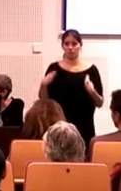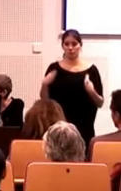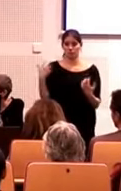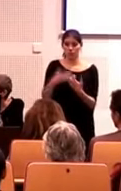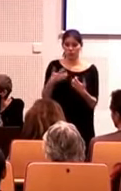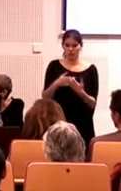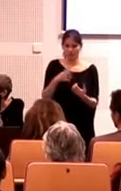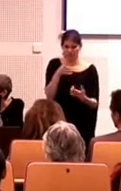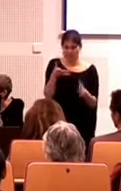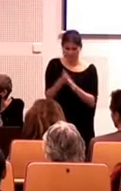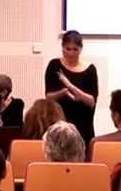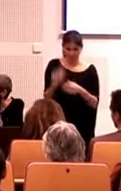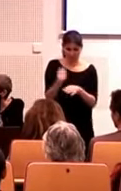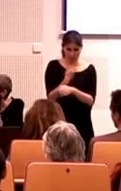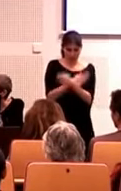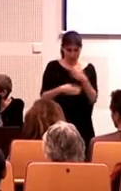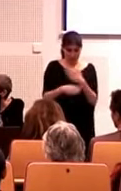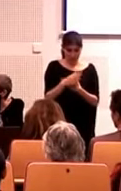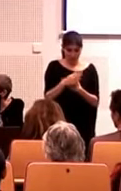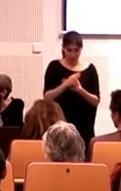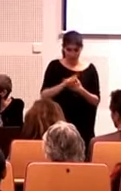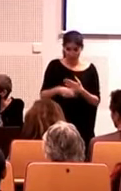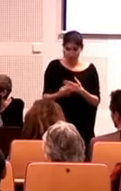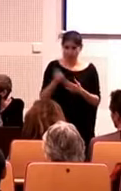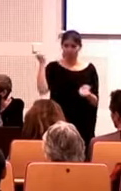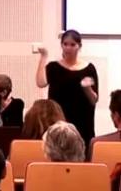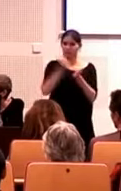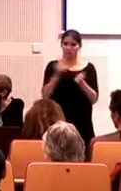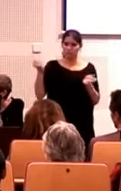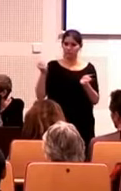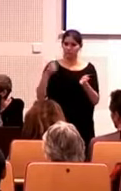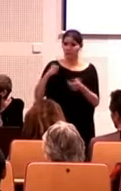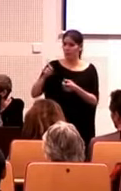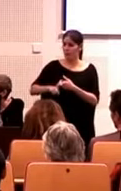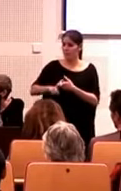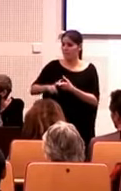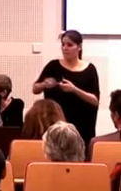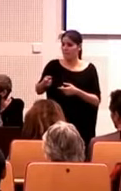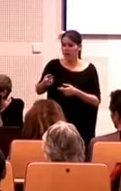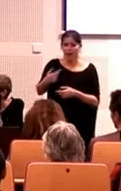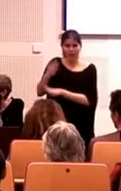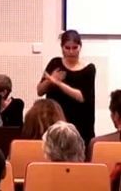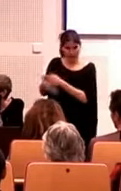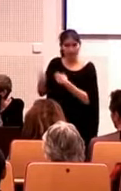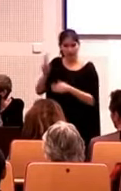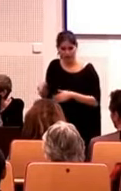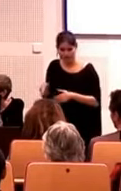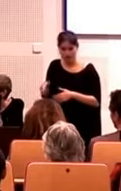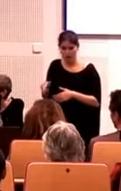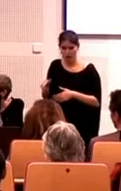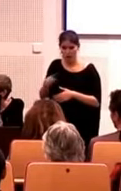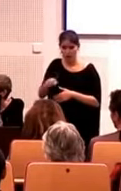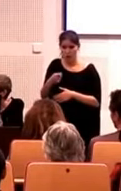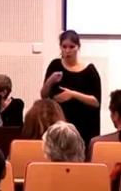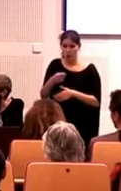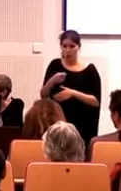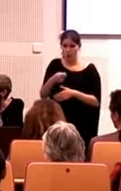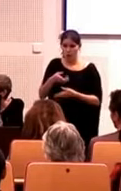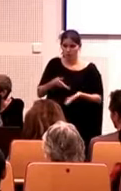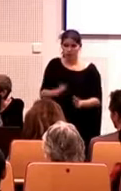ser discapacitada me ponéis, me estigmatizáis? Tengo que tener una pareja discapacitada. Me he debido